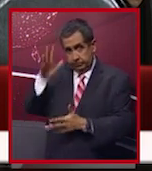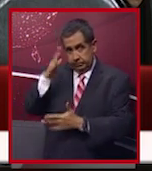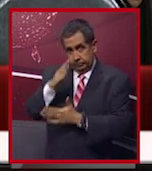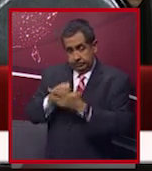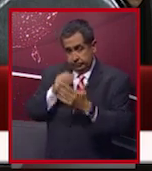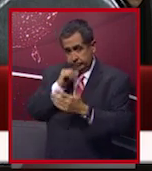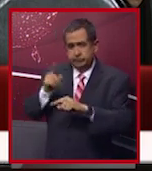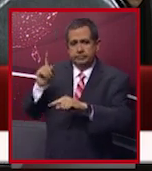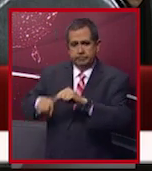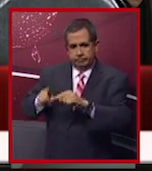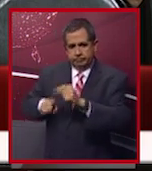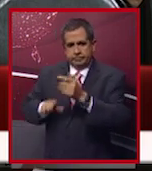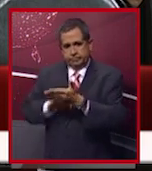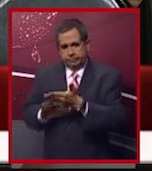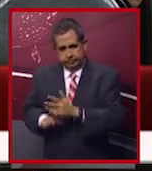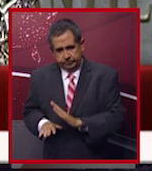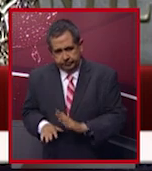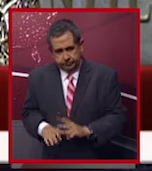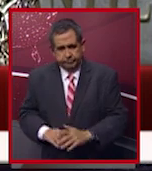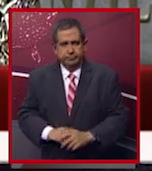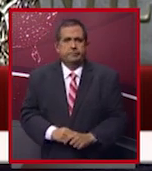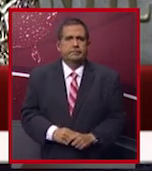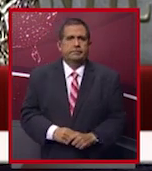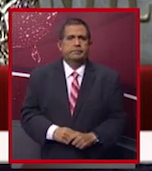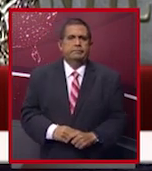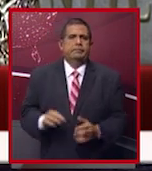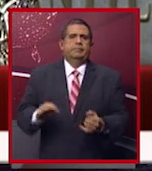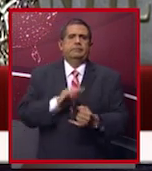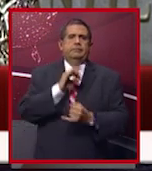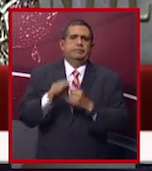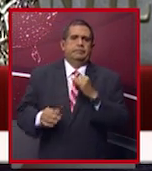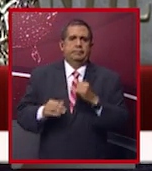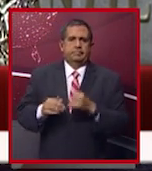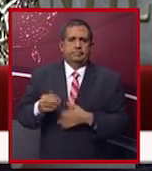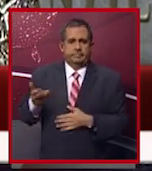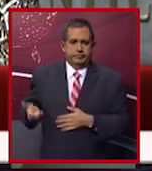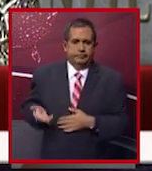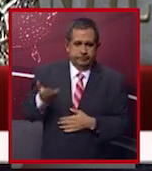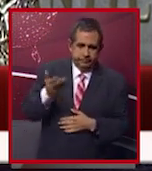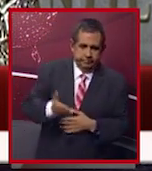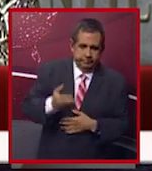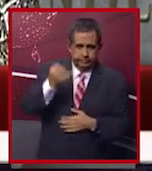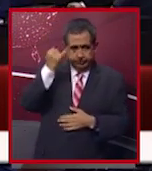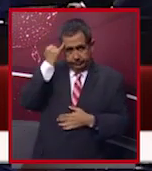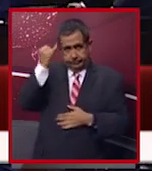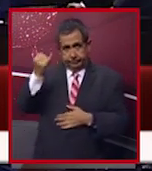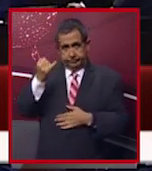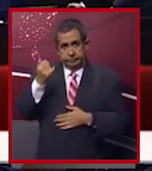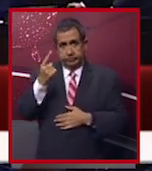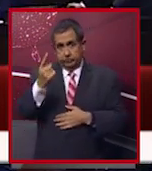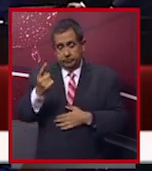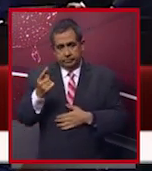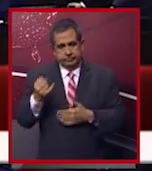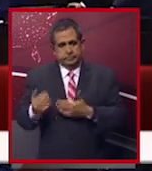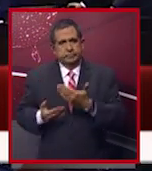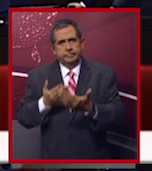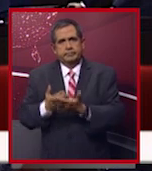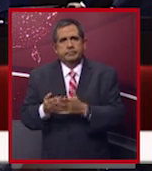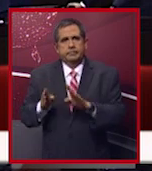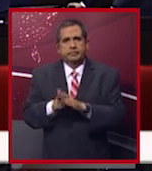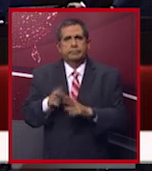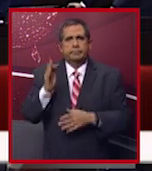mayoría calificada. Bueno, finalmente el promovente de una de las